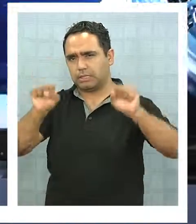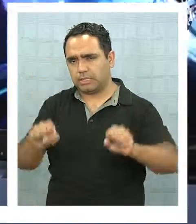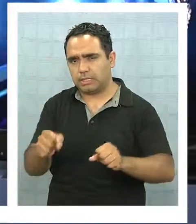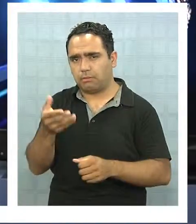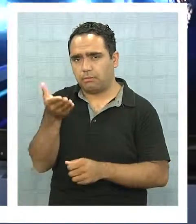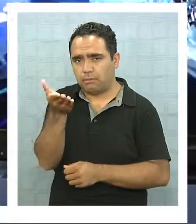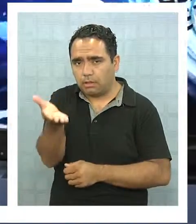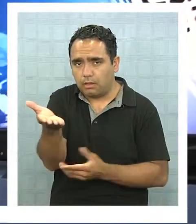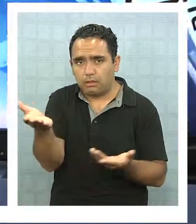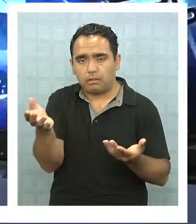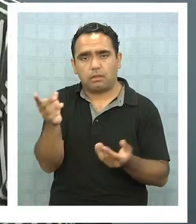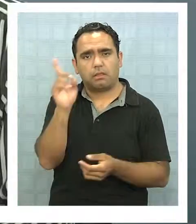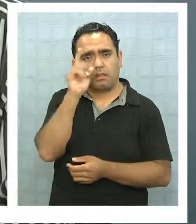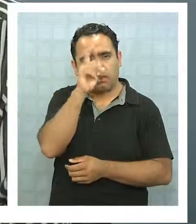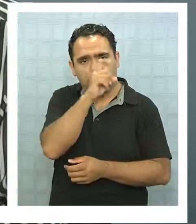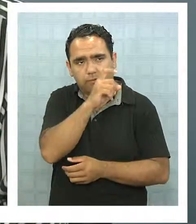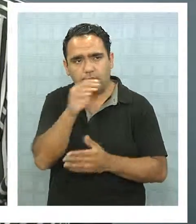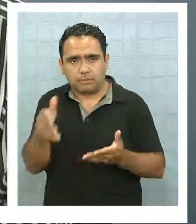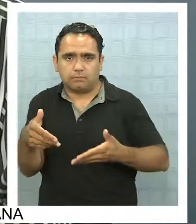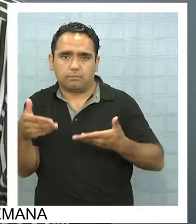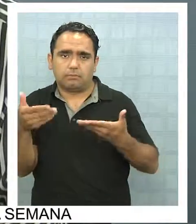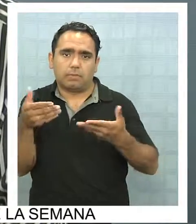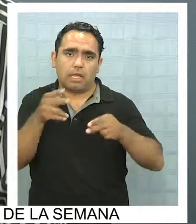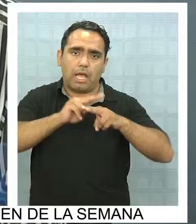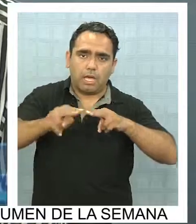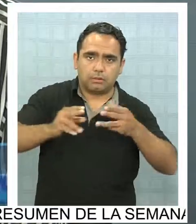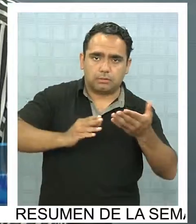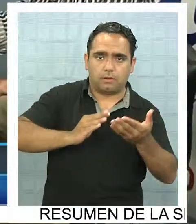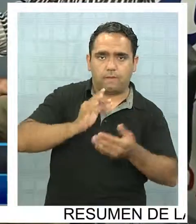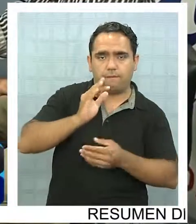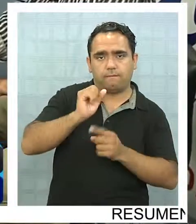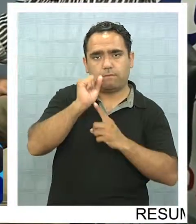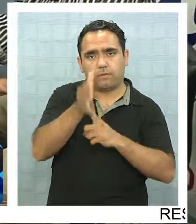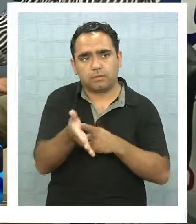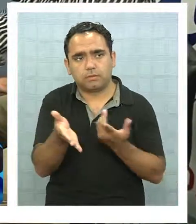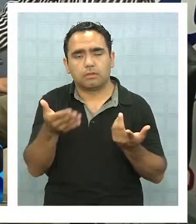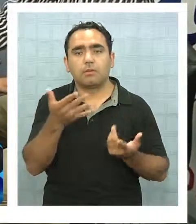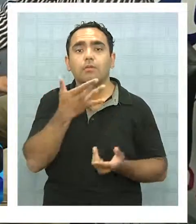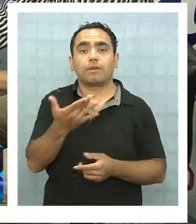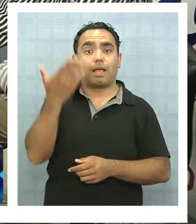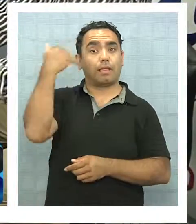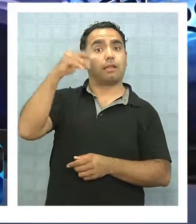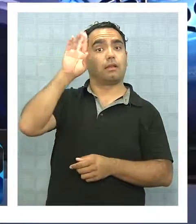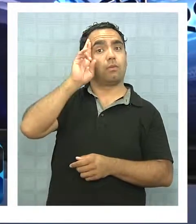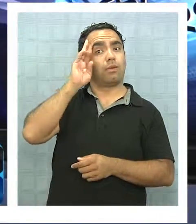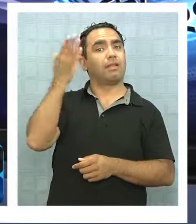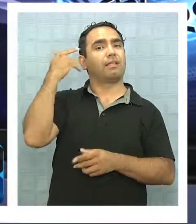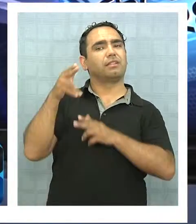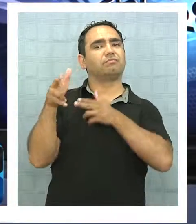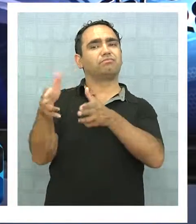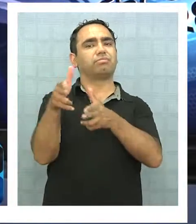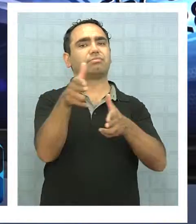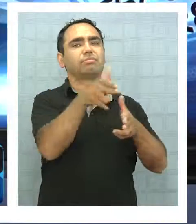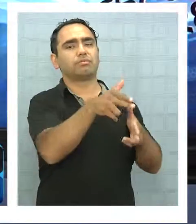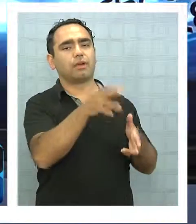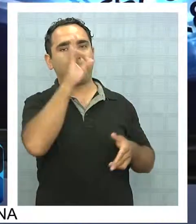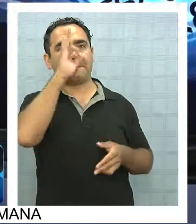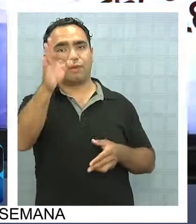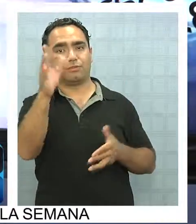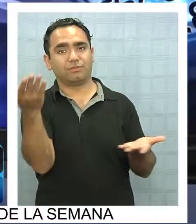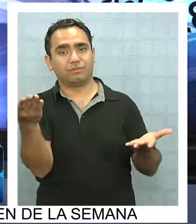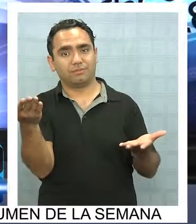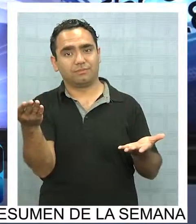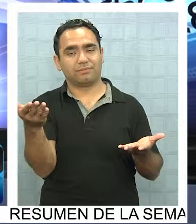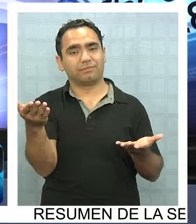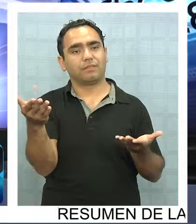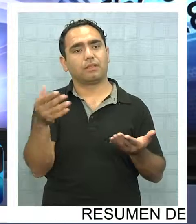se pueda instalar. Claro, recordemos esto, en el año 81 estamos en plena dictadura. En plena dictadura, claro, en el, digamos, máximo